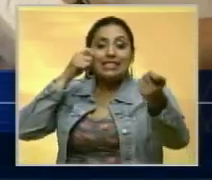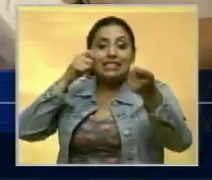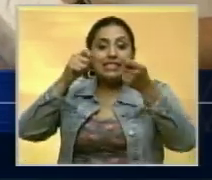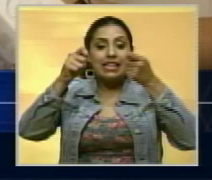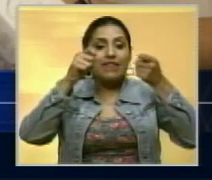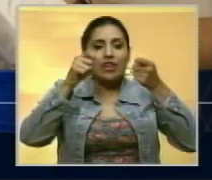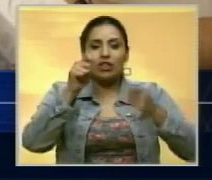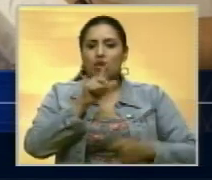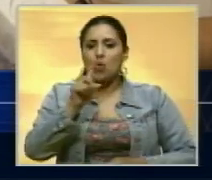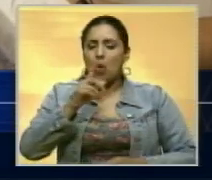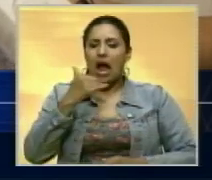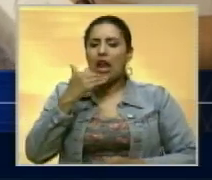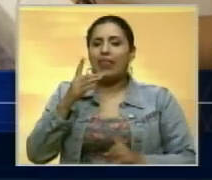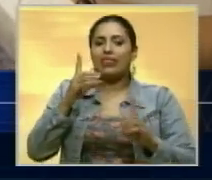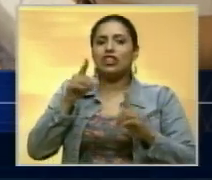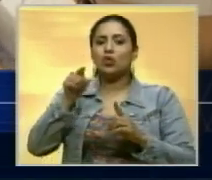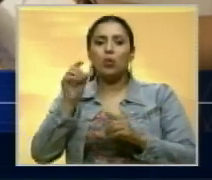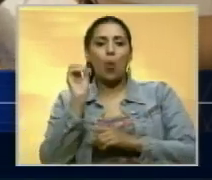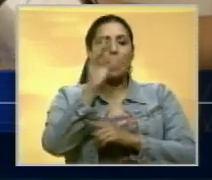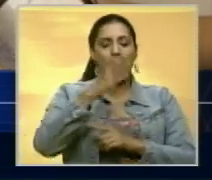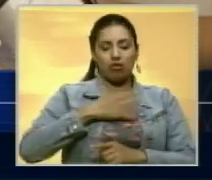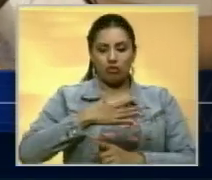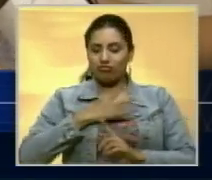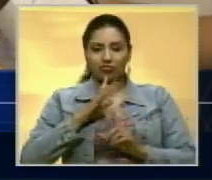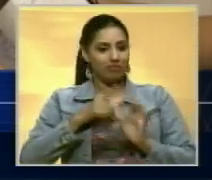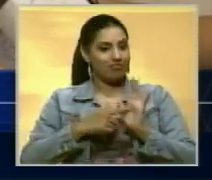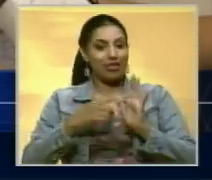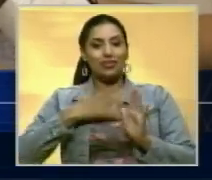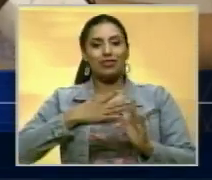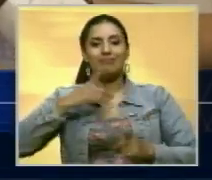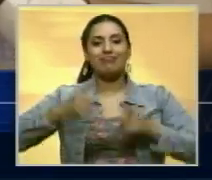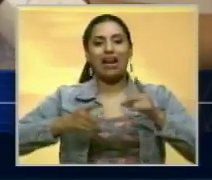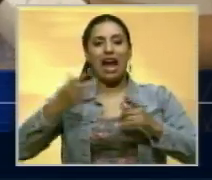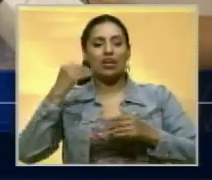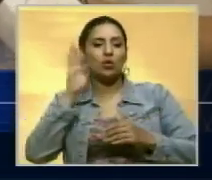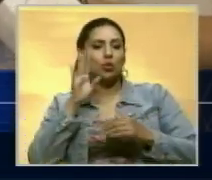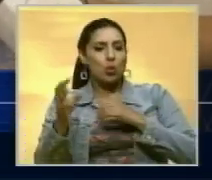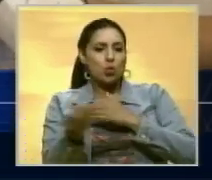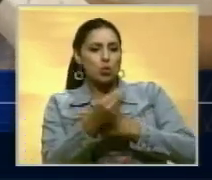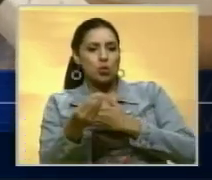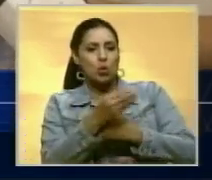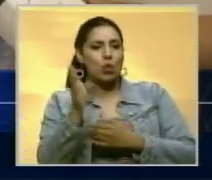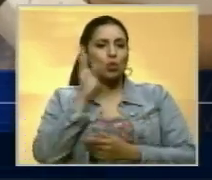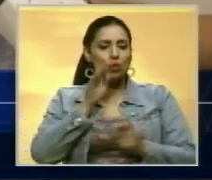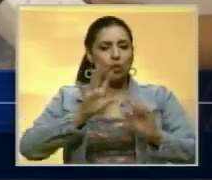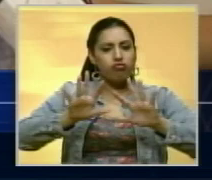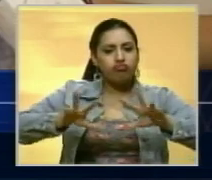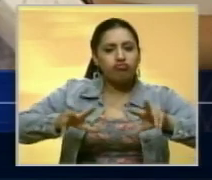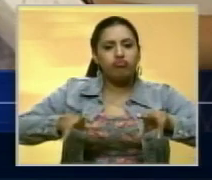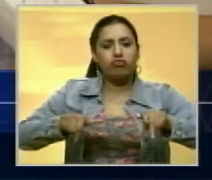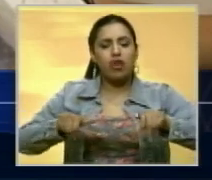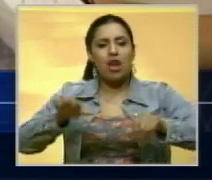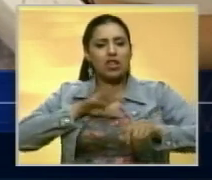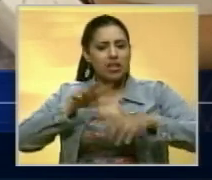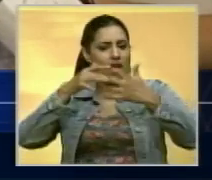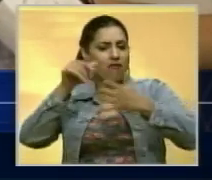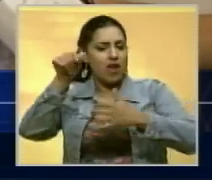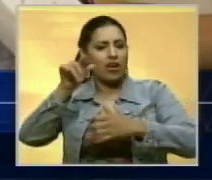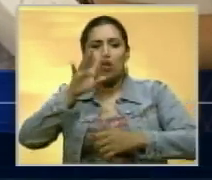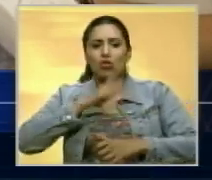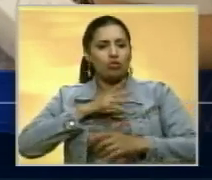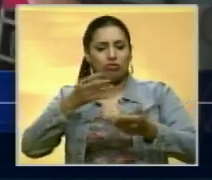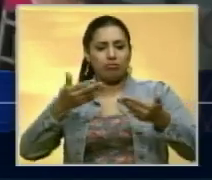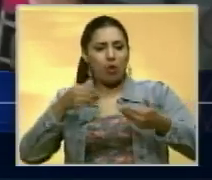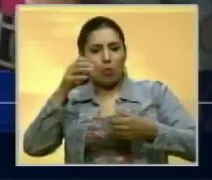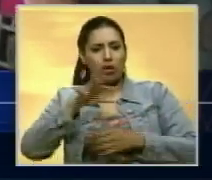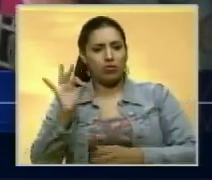distribuirlo, no van a decidir ellos dónde mandarlo, porque ya está demostrado el acaparamiento, el boicot, el contrabando de extracción que ellos propician, y eso no llega a